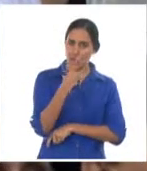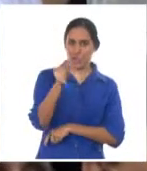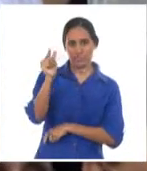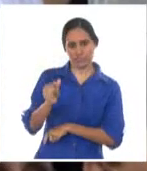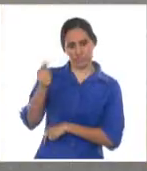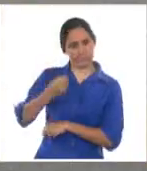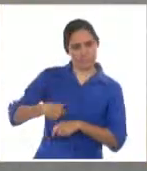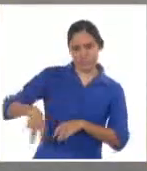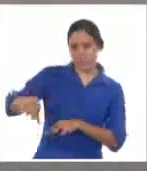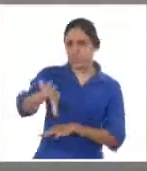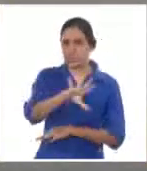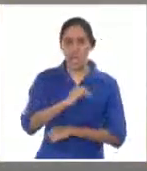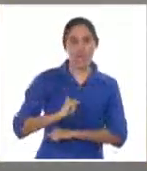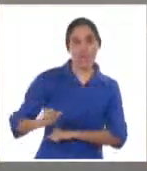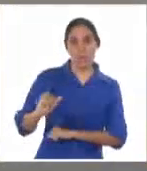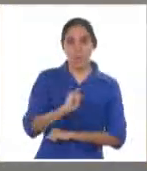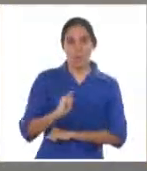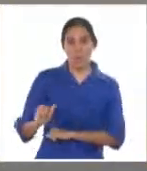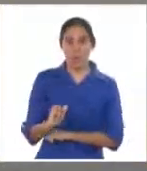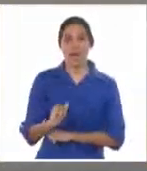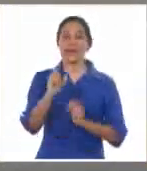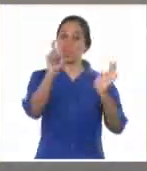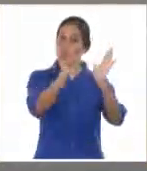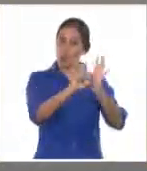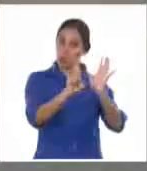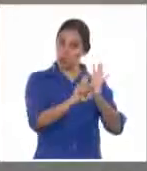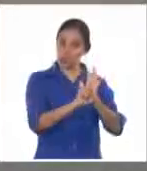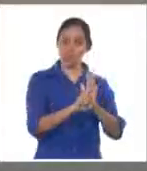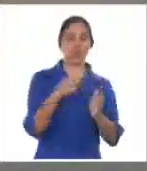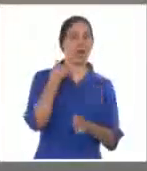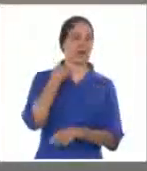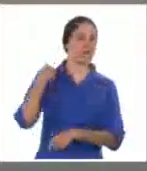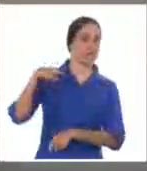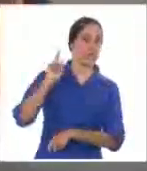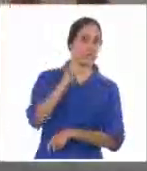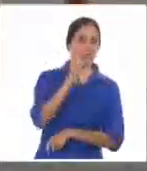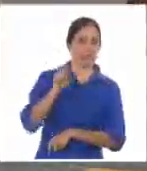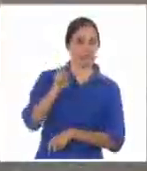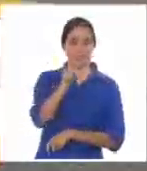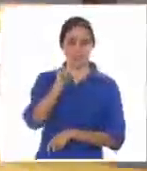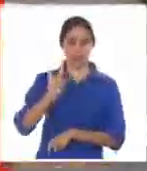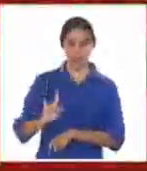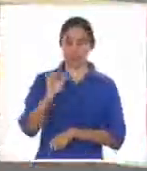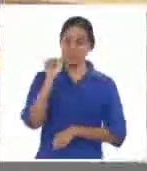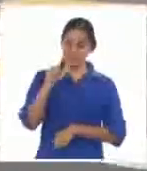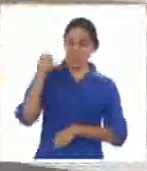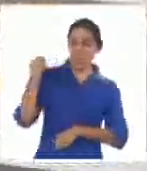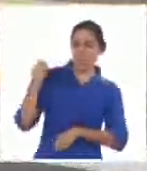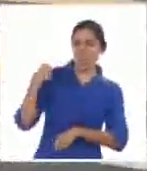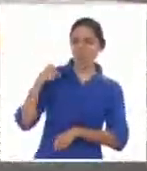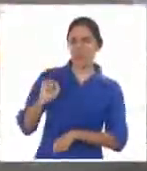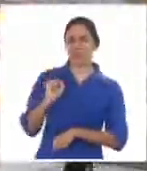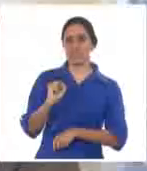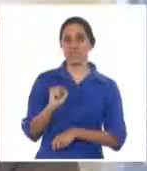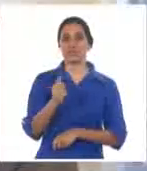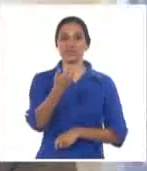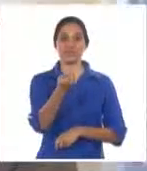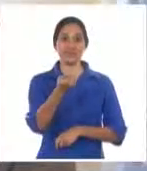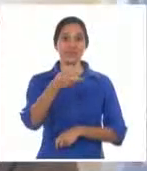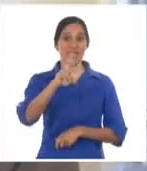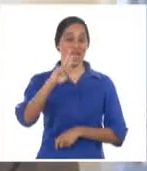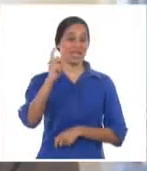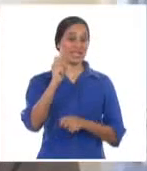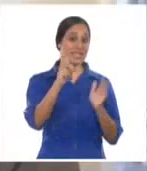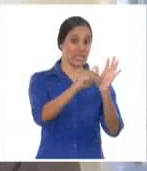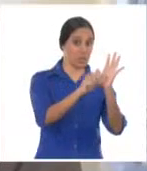de la reforma posterior a la Constitución de 2019. Esa violencia, dice el artículo 85, que la